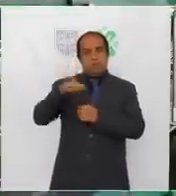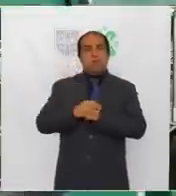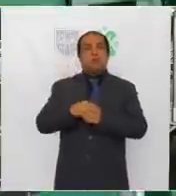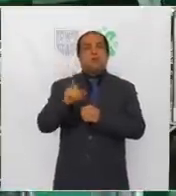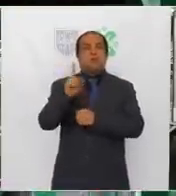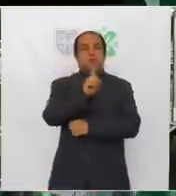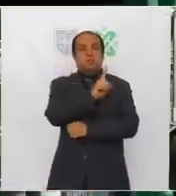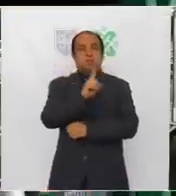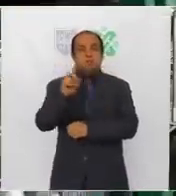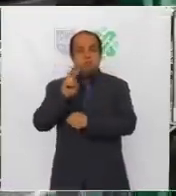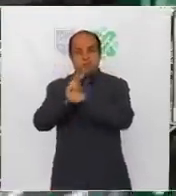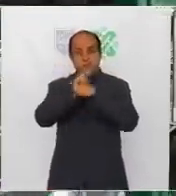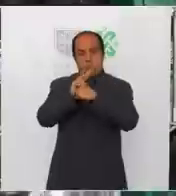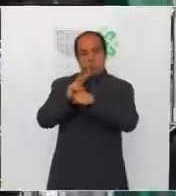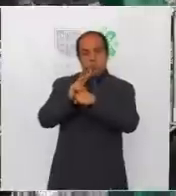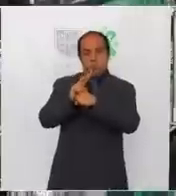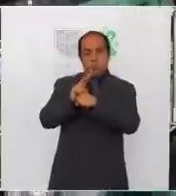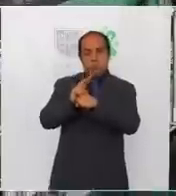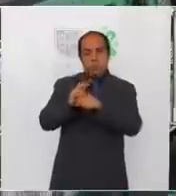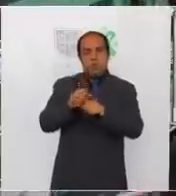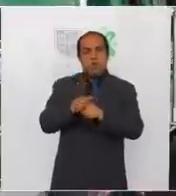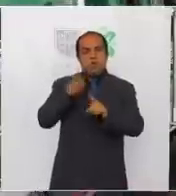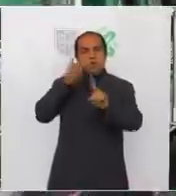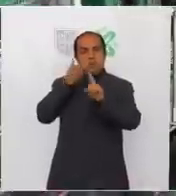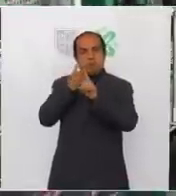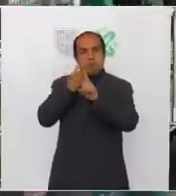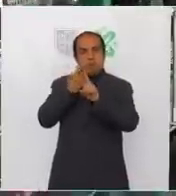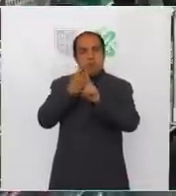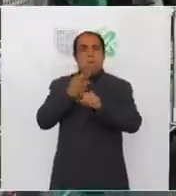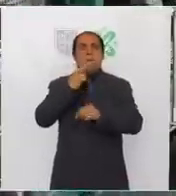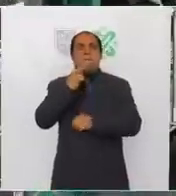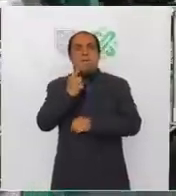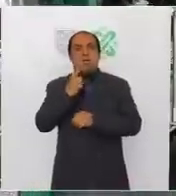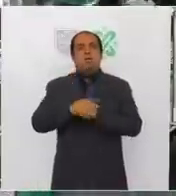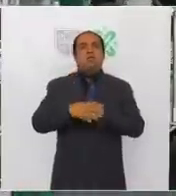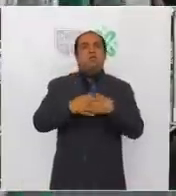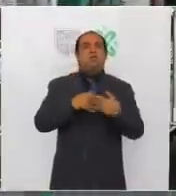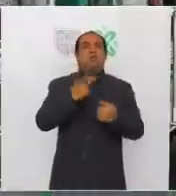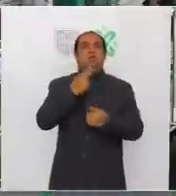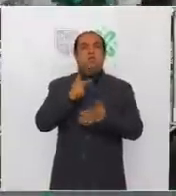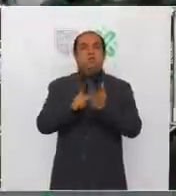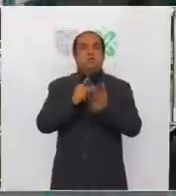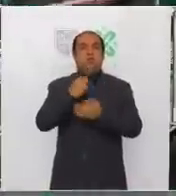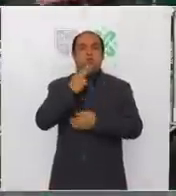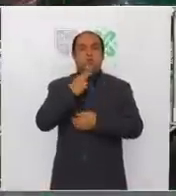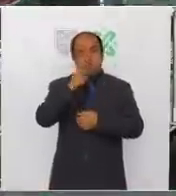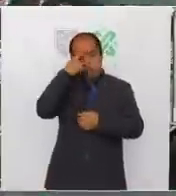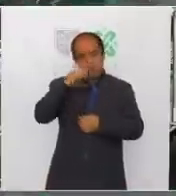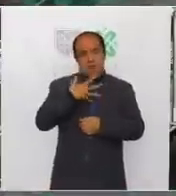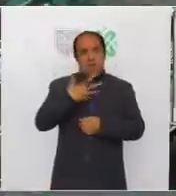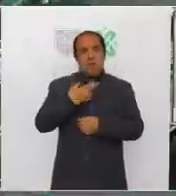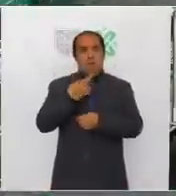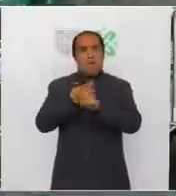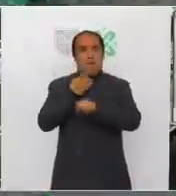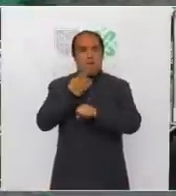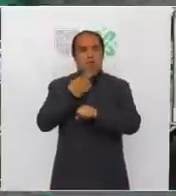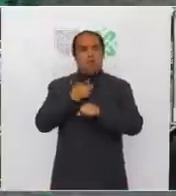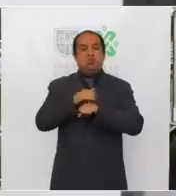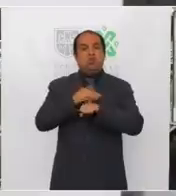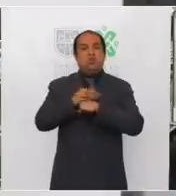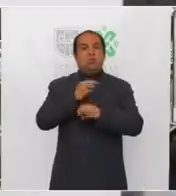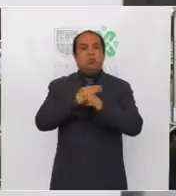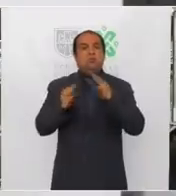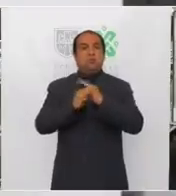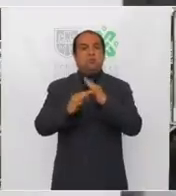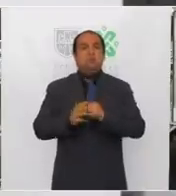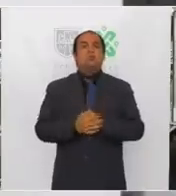buscamos la eficiencia en el reciclamiento para poder obtener el mayor número de materiales. Eso